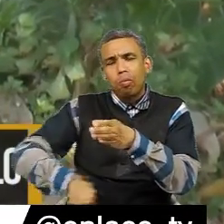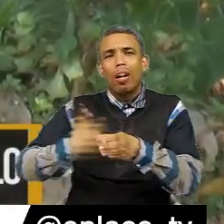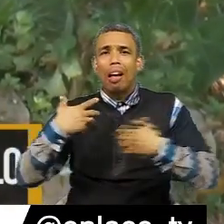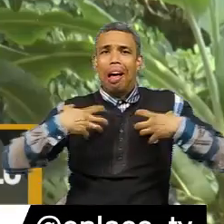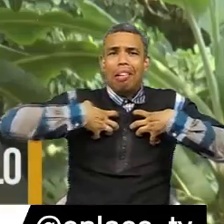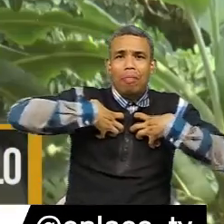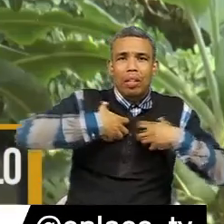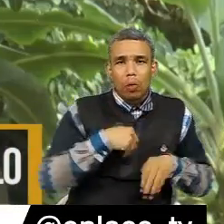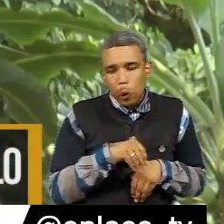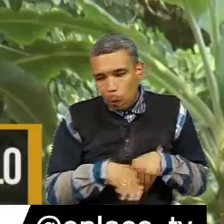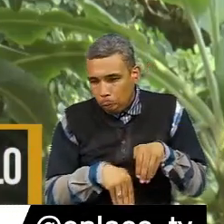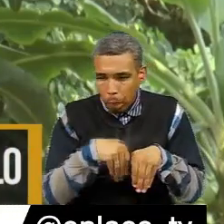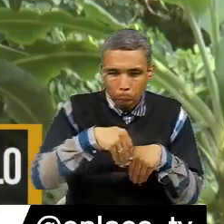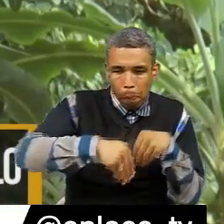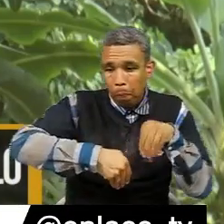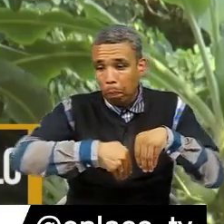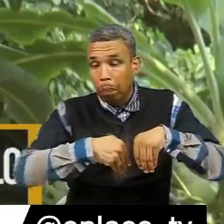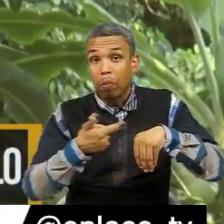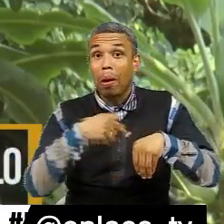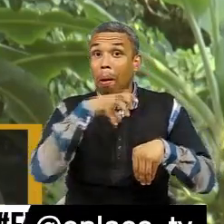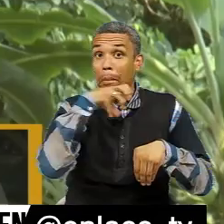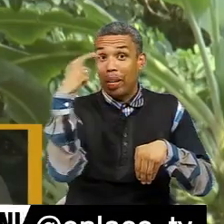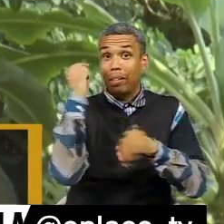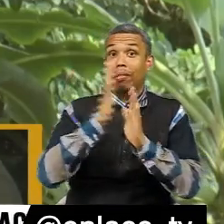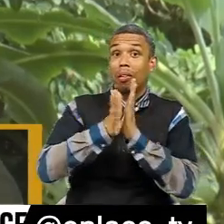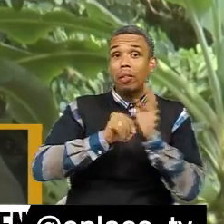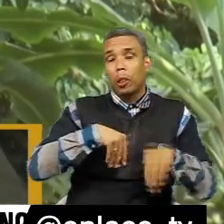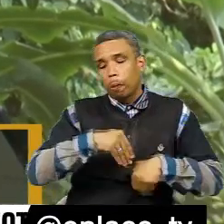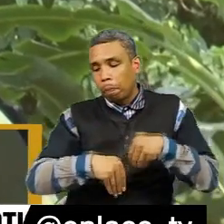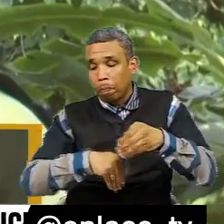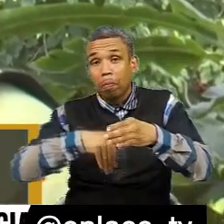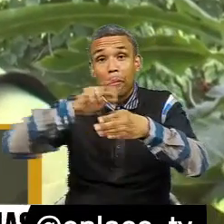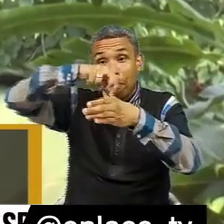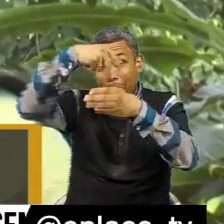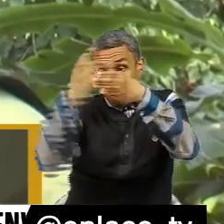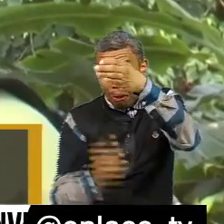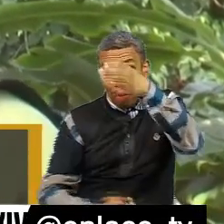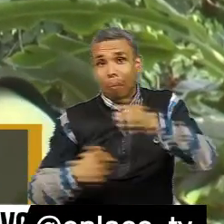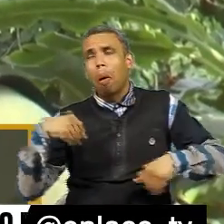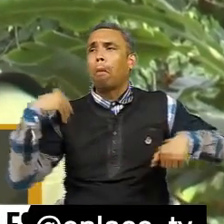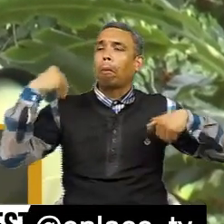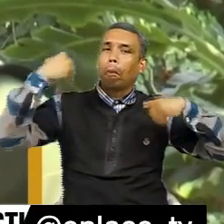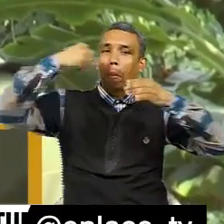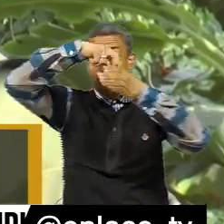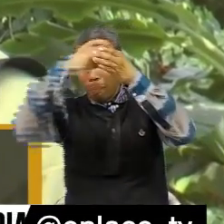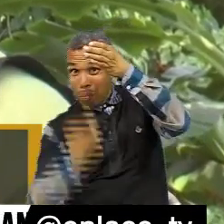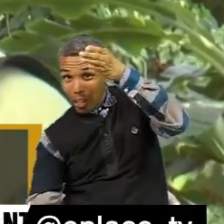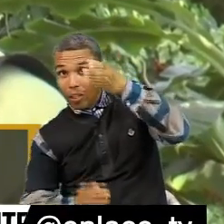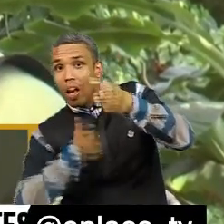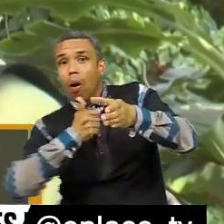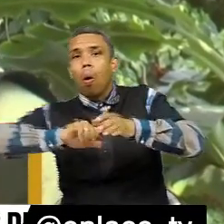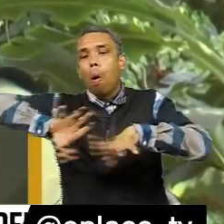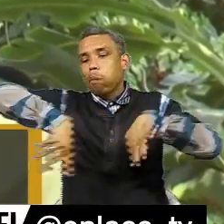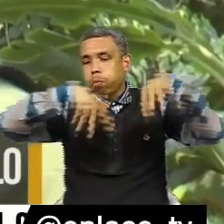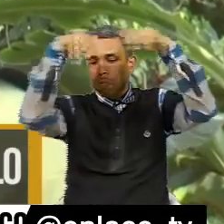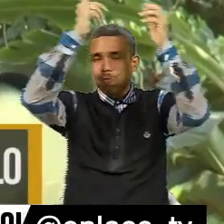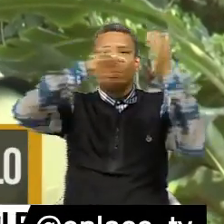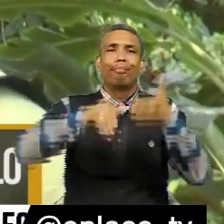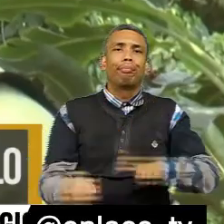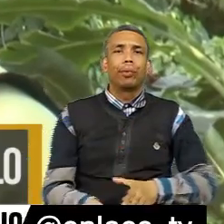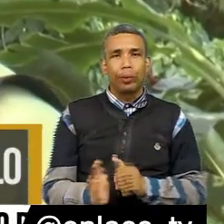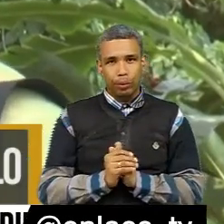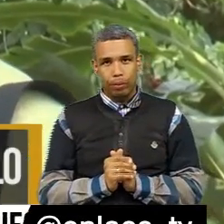sector. Un animalito, una perra, que una persona de raza, una perra